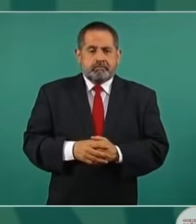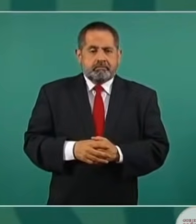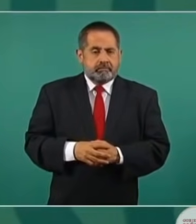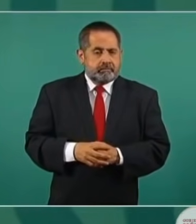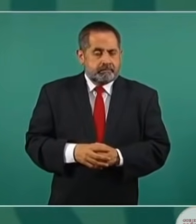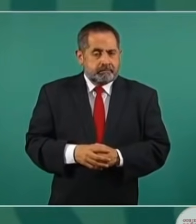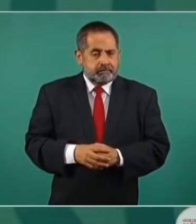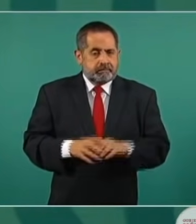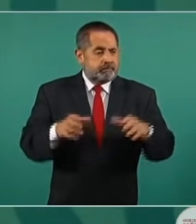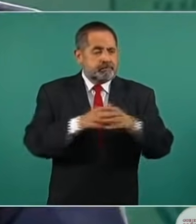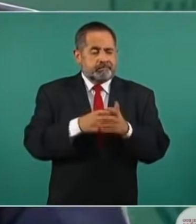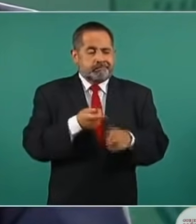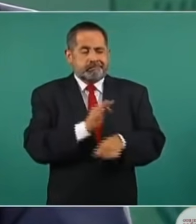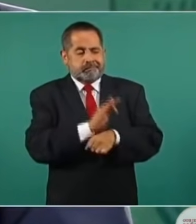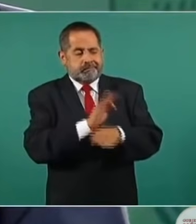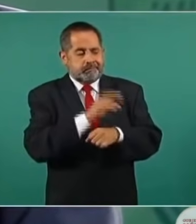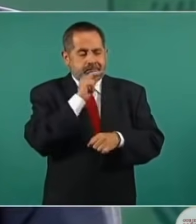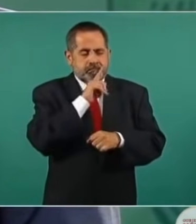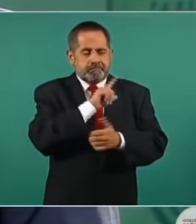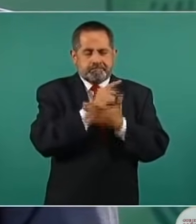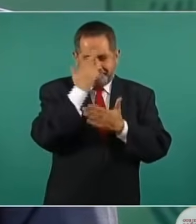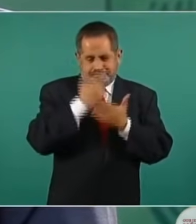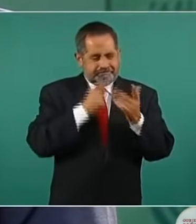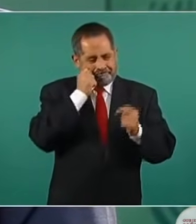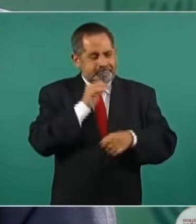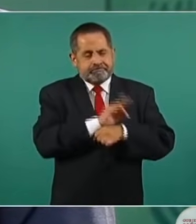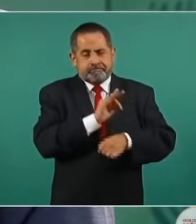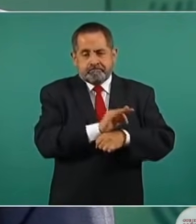porque se protegía a los grupos.